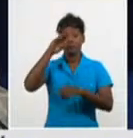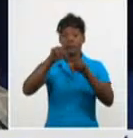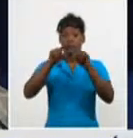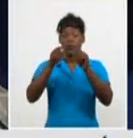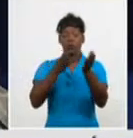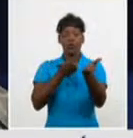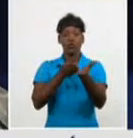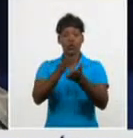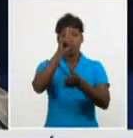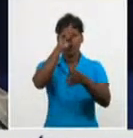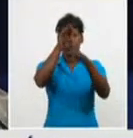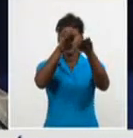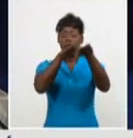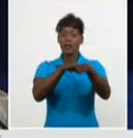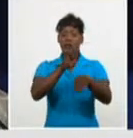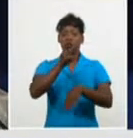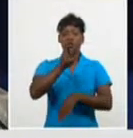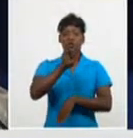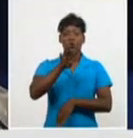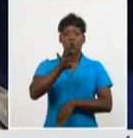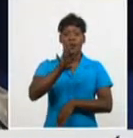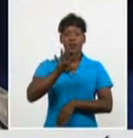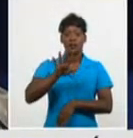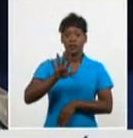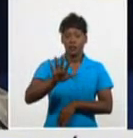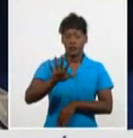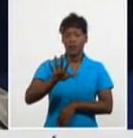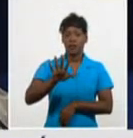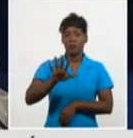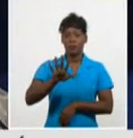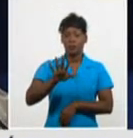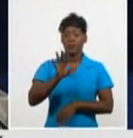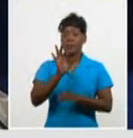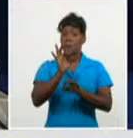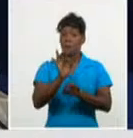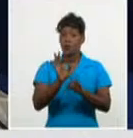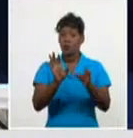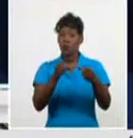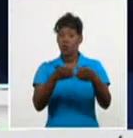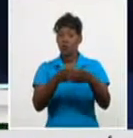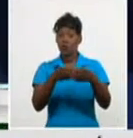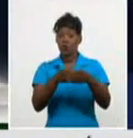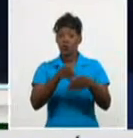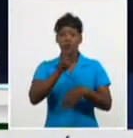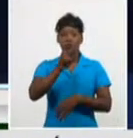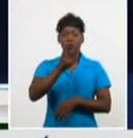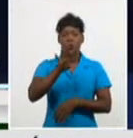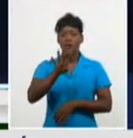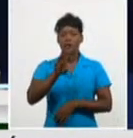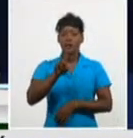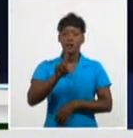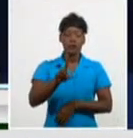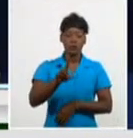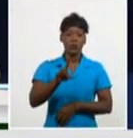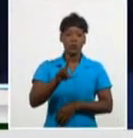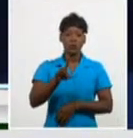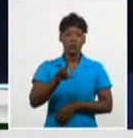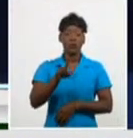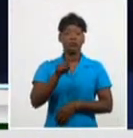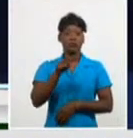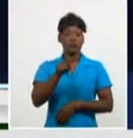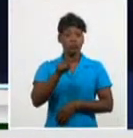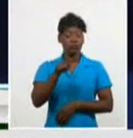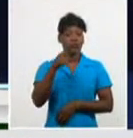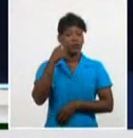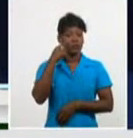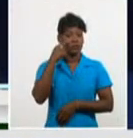ingresados 245, de ellos 241, indicador favorable,